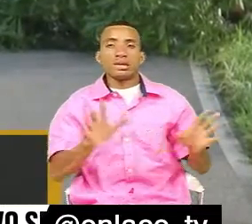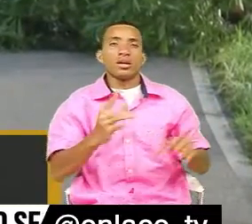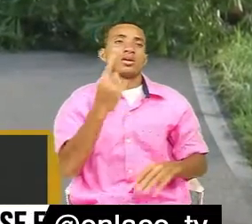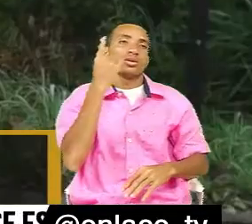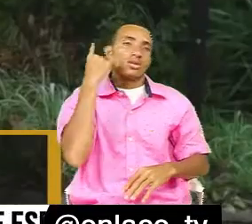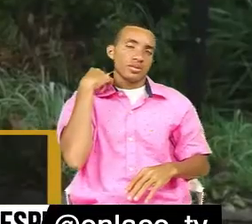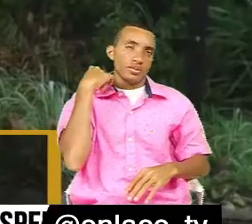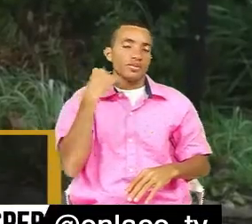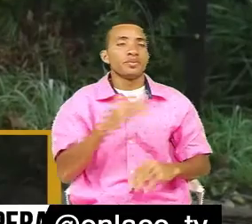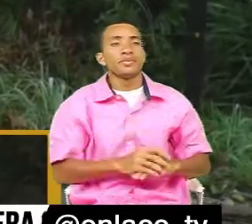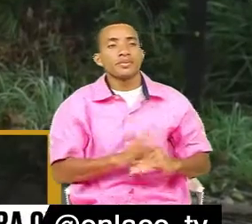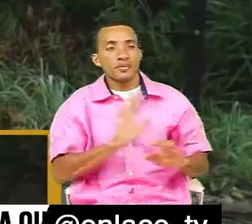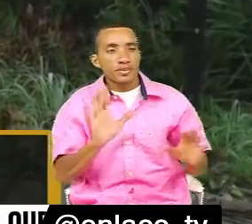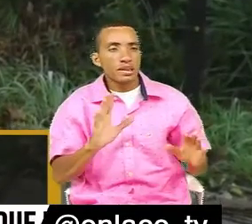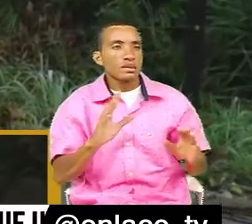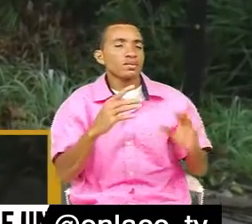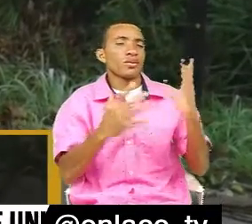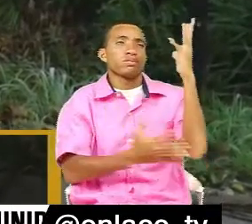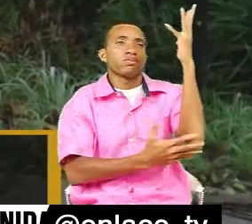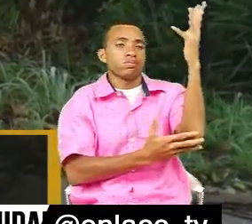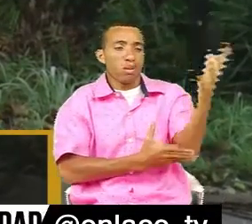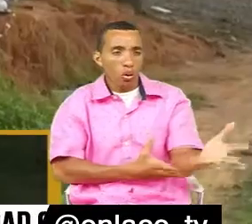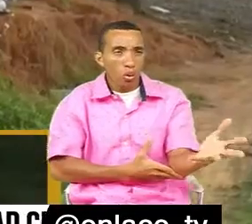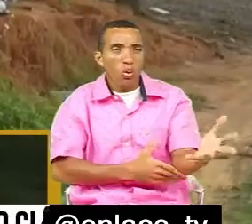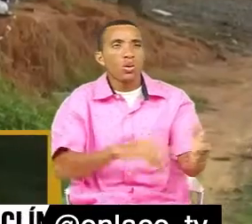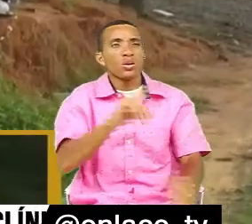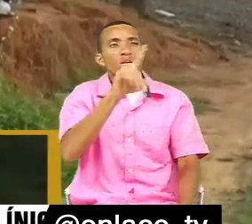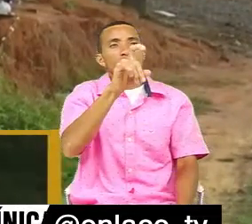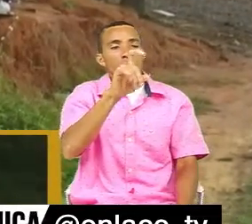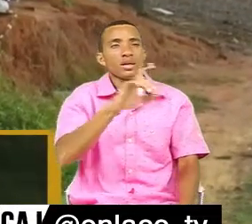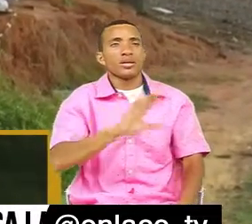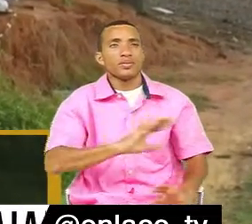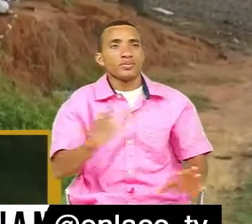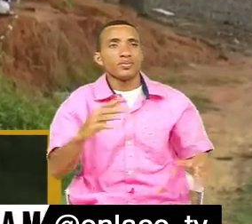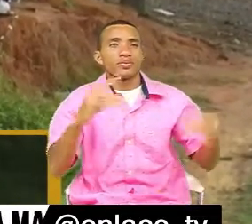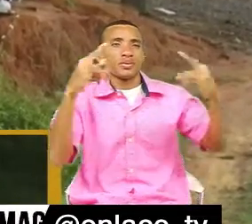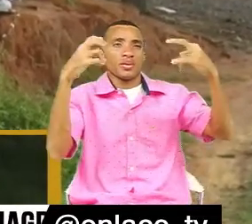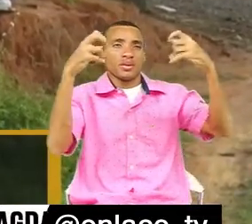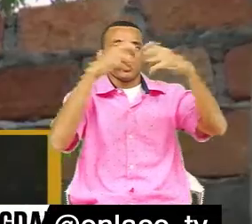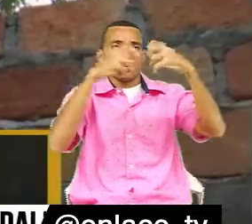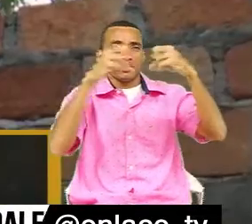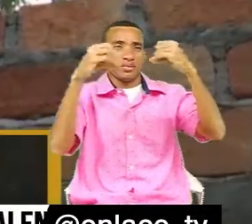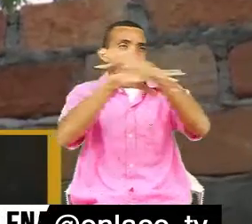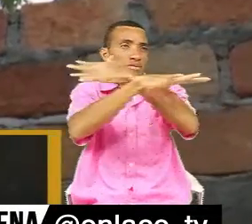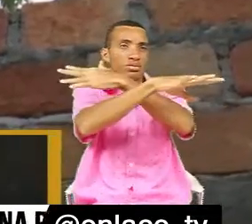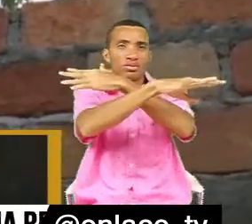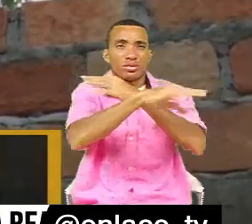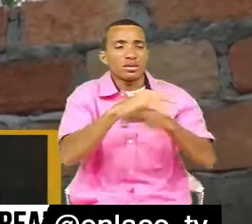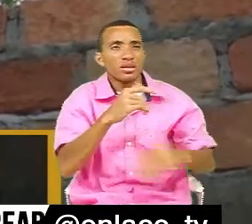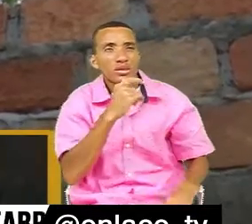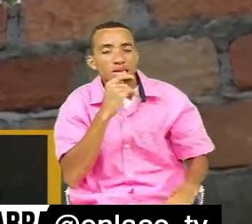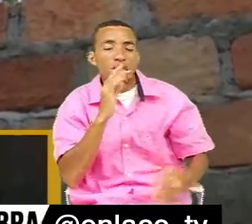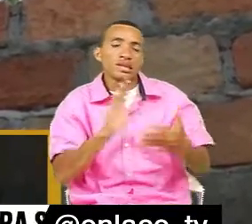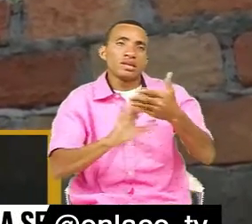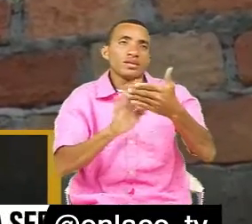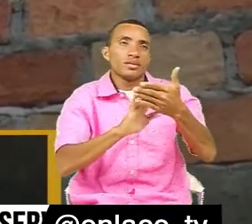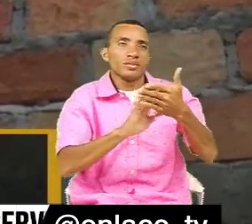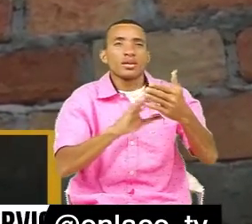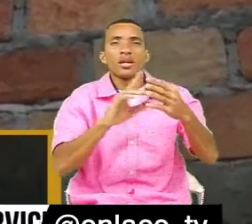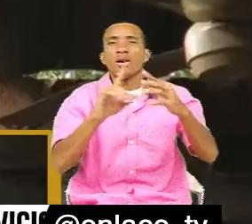situaciones de árboles caídos, 3 relacionados con redes eléctricas y un número por determinar de casas